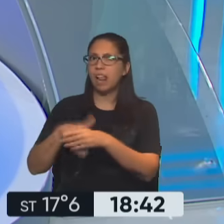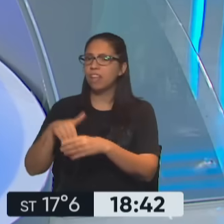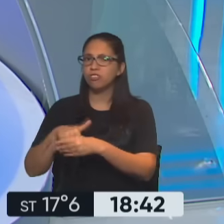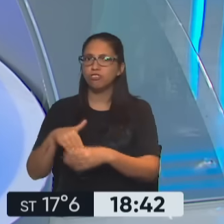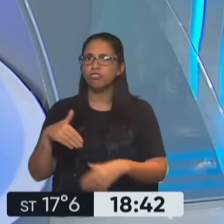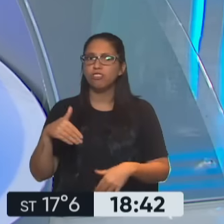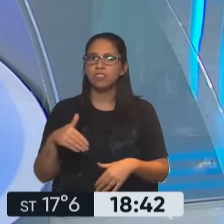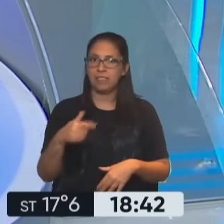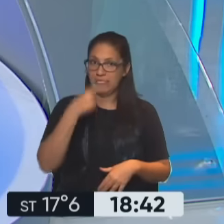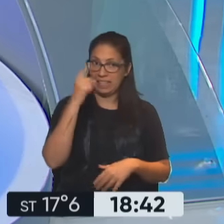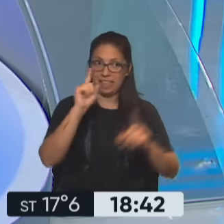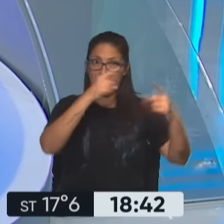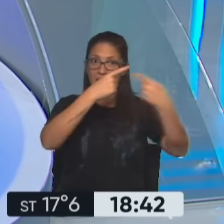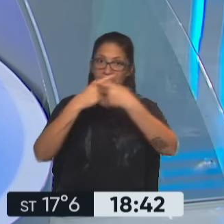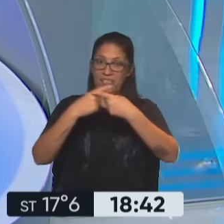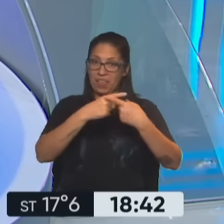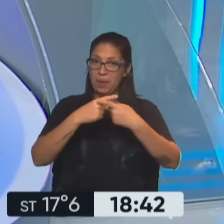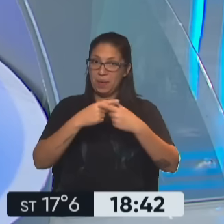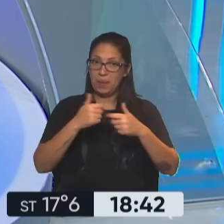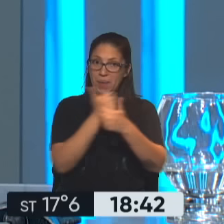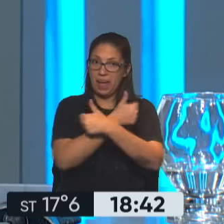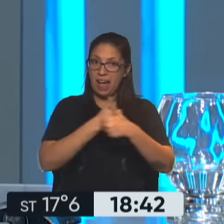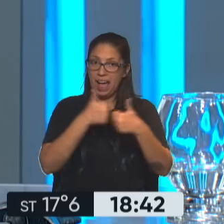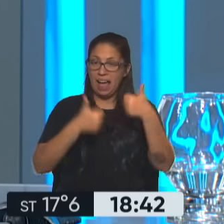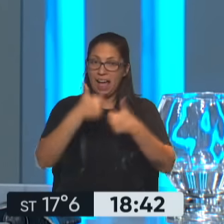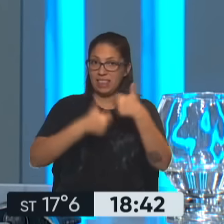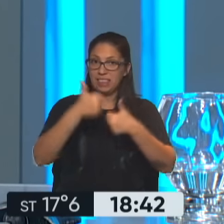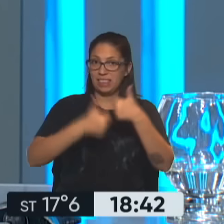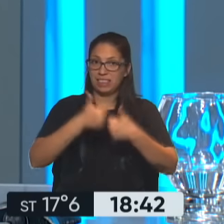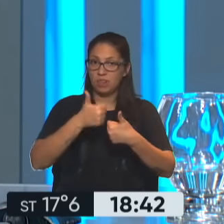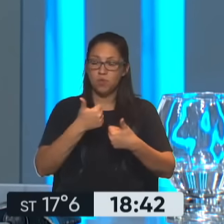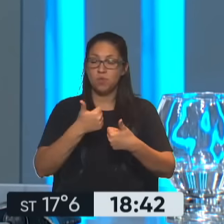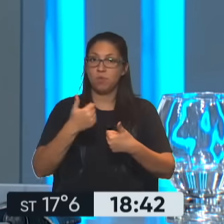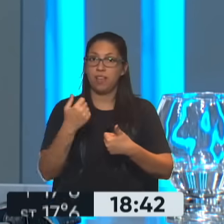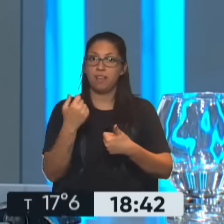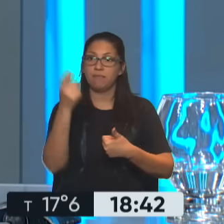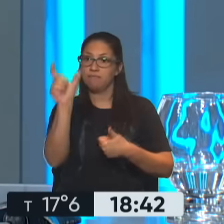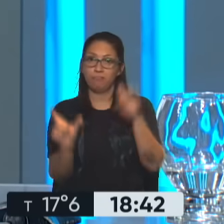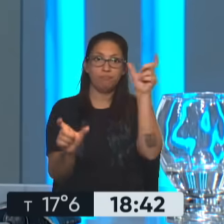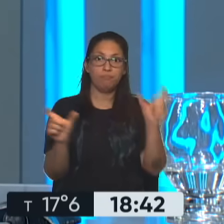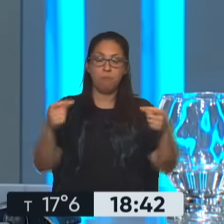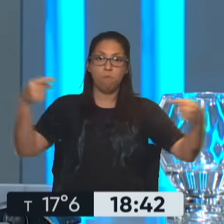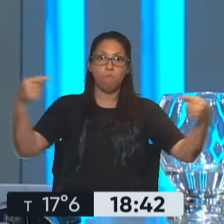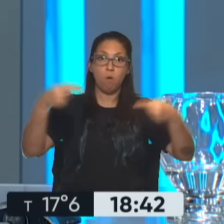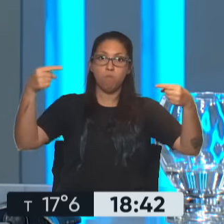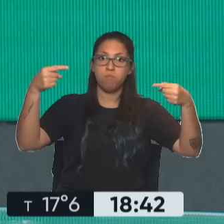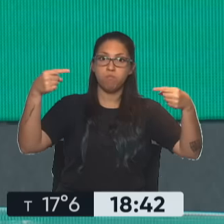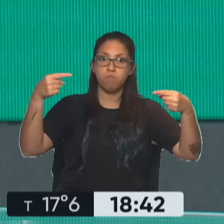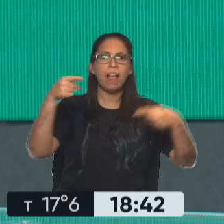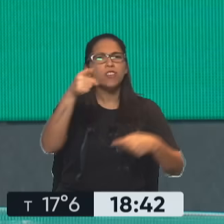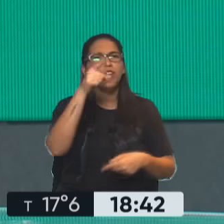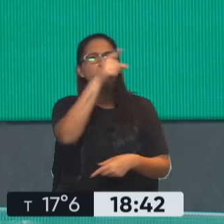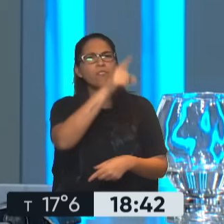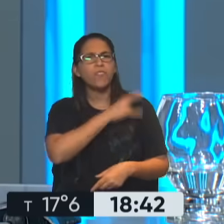ser interesante ese debate, ¿no? Ese debate me va a gustar. Son dos miradas muy contrapuestas y me parece que se van a poder lucir los candidatos más que en el... Eso se va a hacer en la Facultad